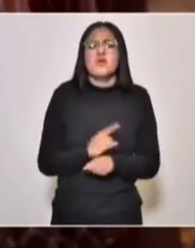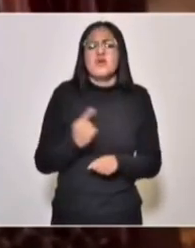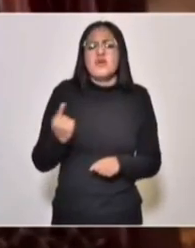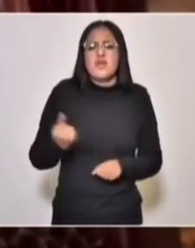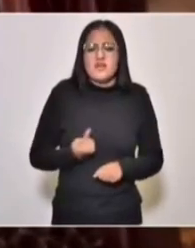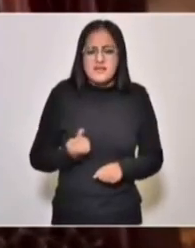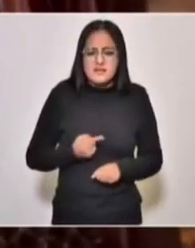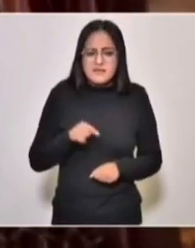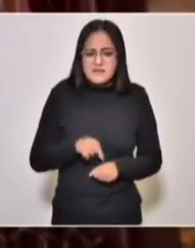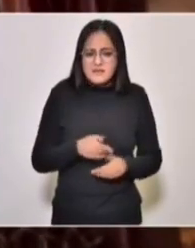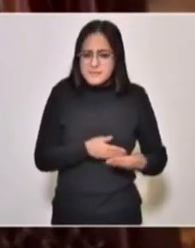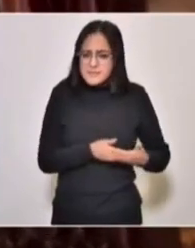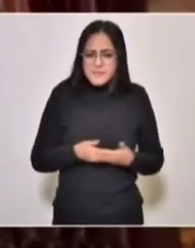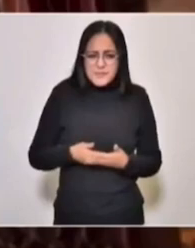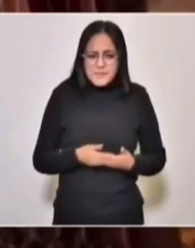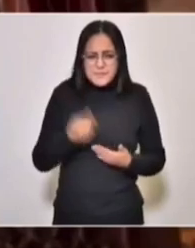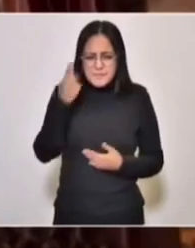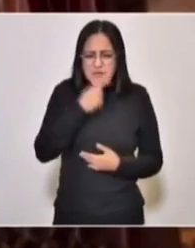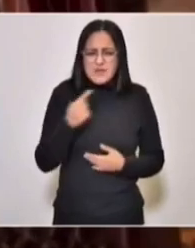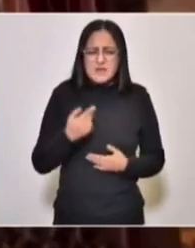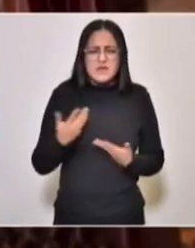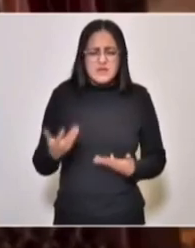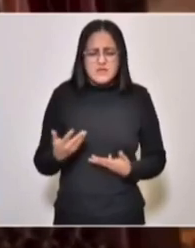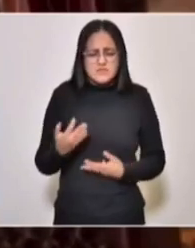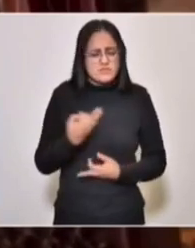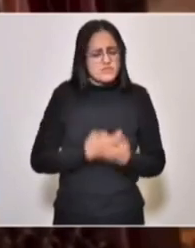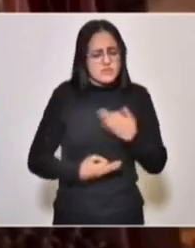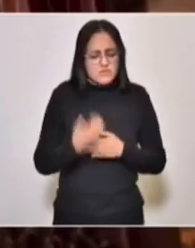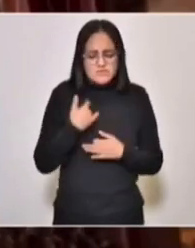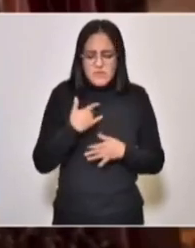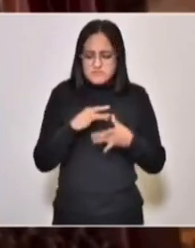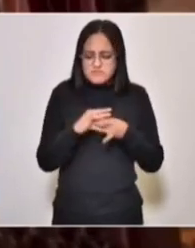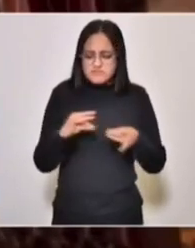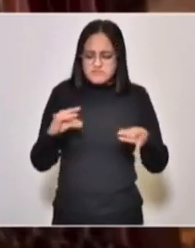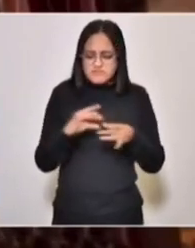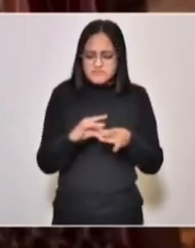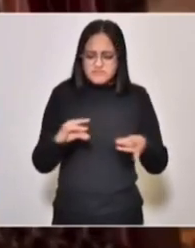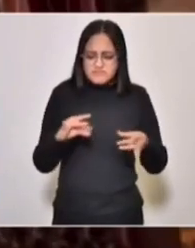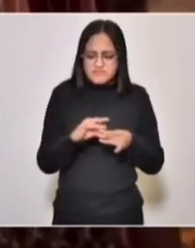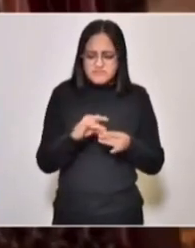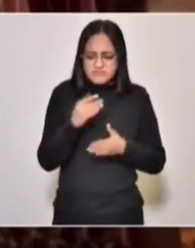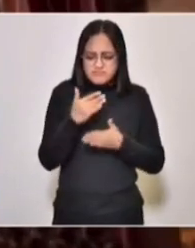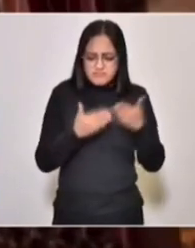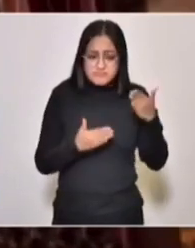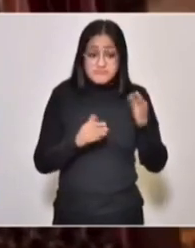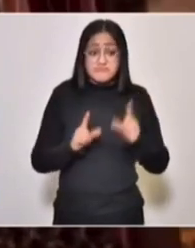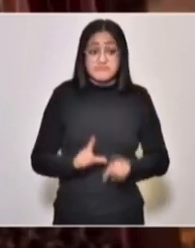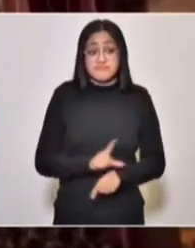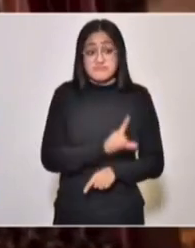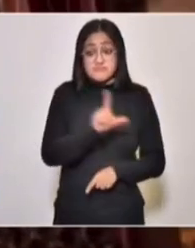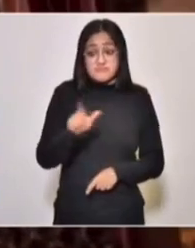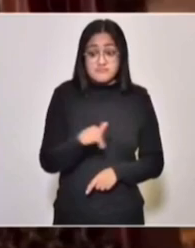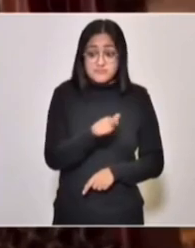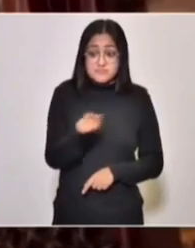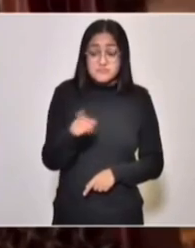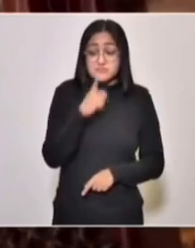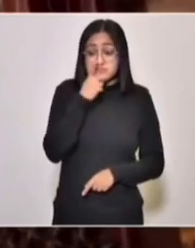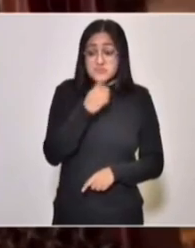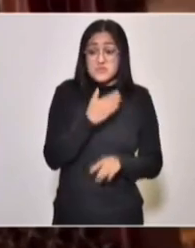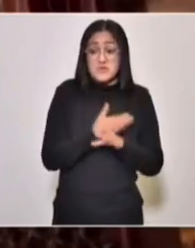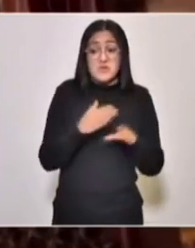hacerlo, todo se debe esclarecer. Y después vuelvo a repetir, todos los que dijeron cosas,